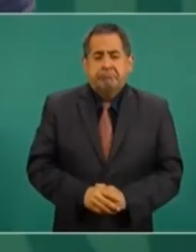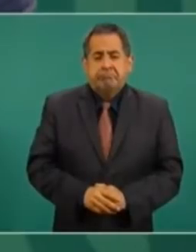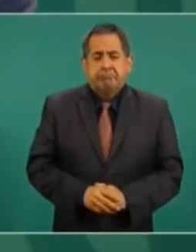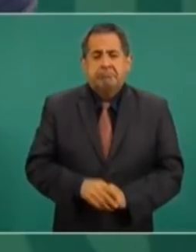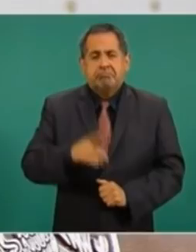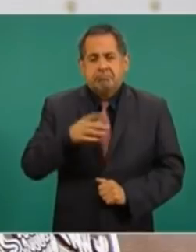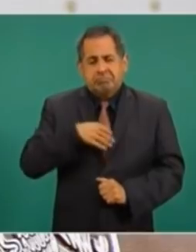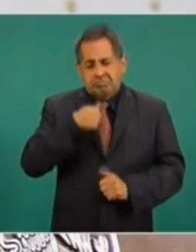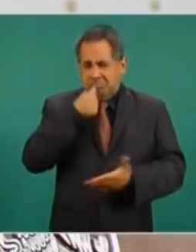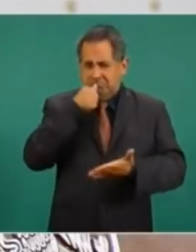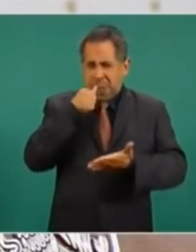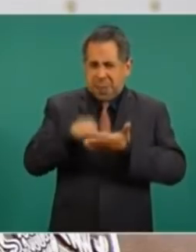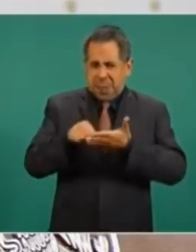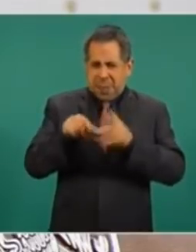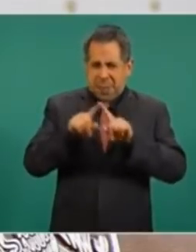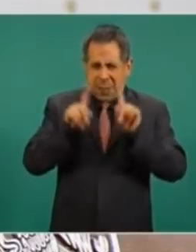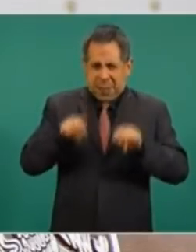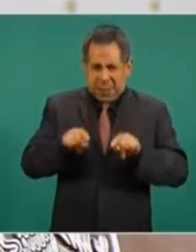Incluso le mandé una carta,